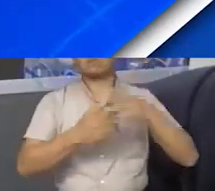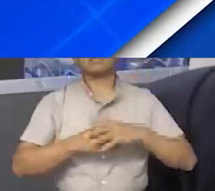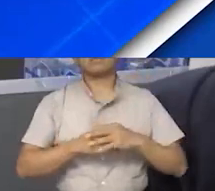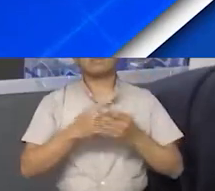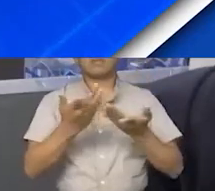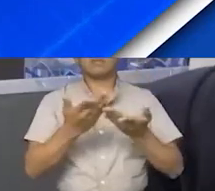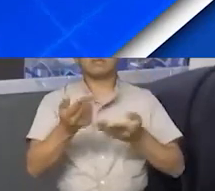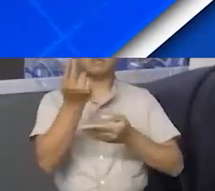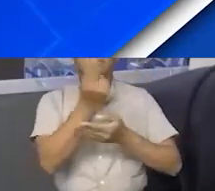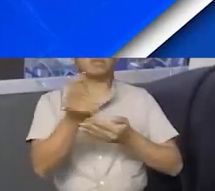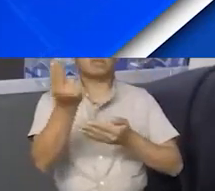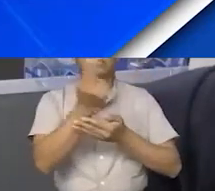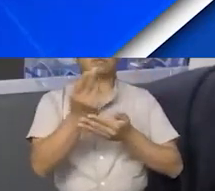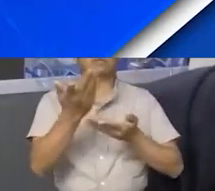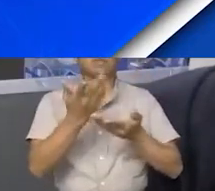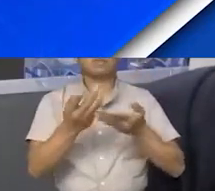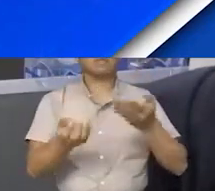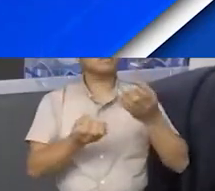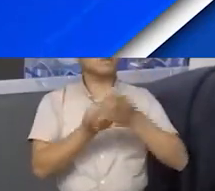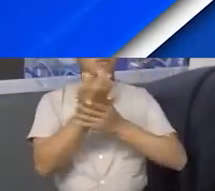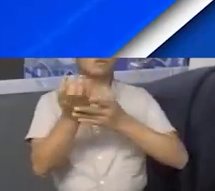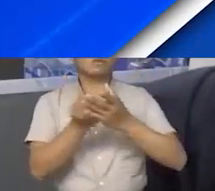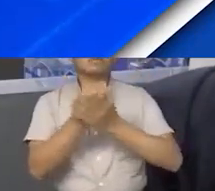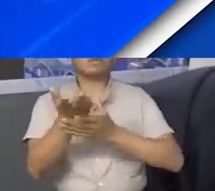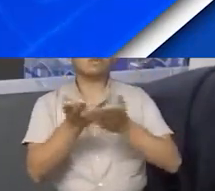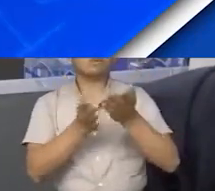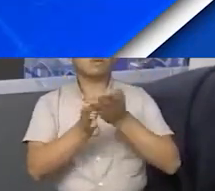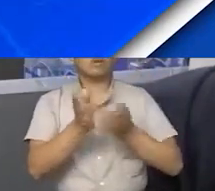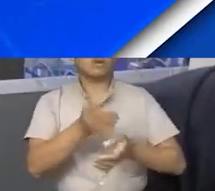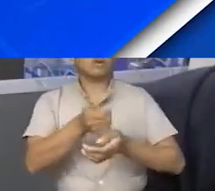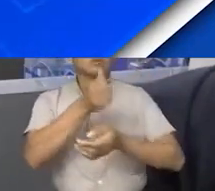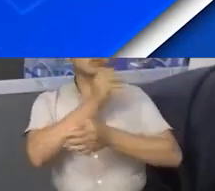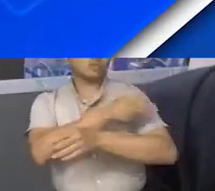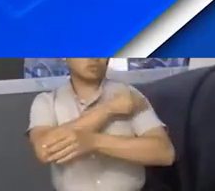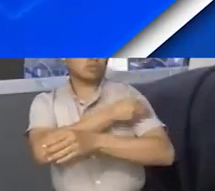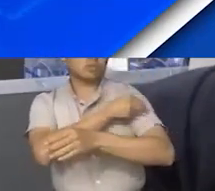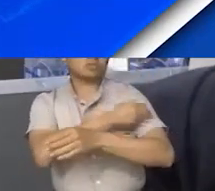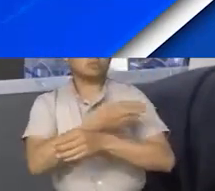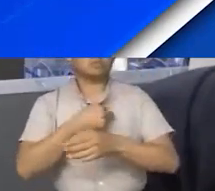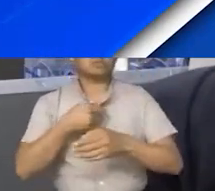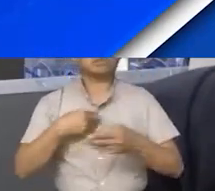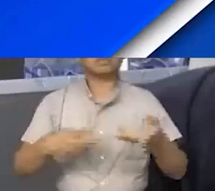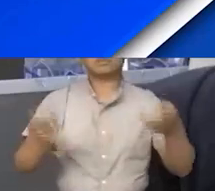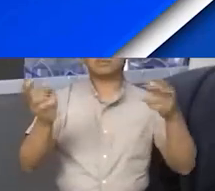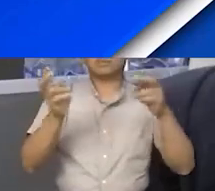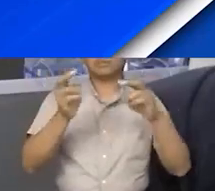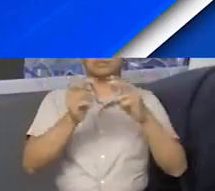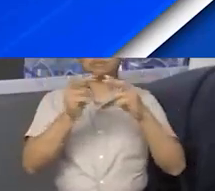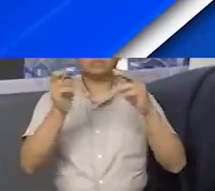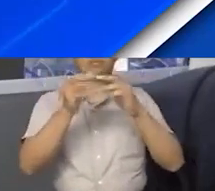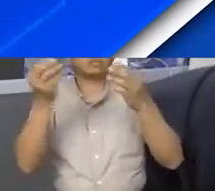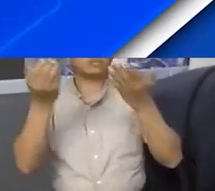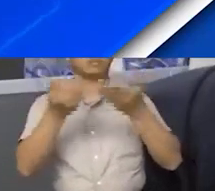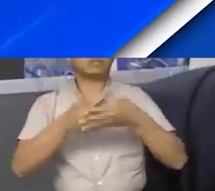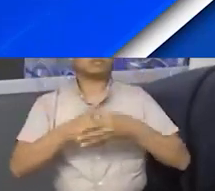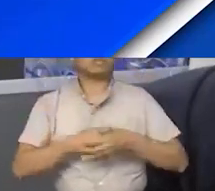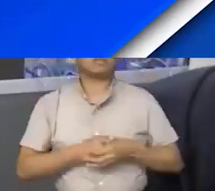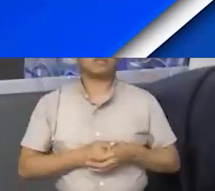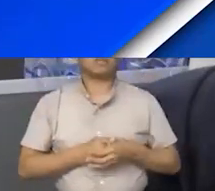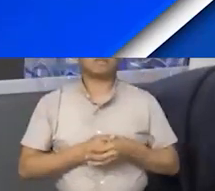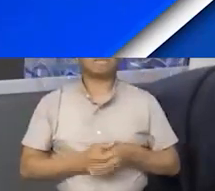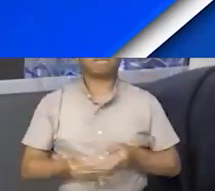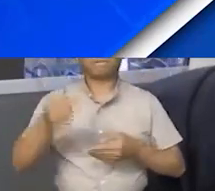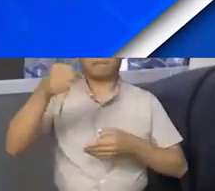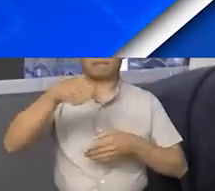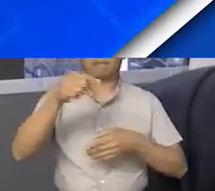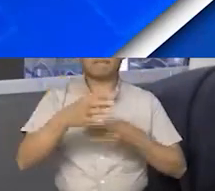residuos son utilizados con la producción de alcohol y la generación de energía renovable.